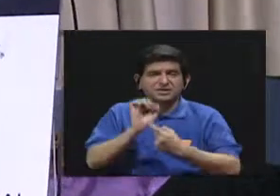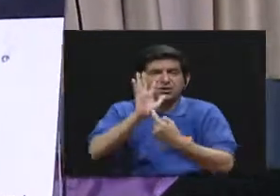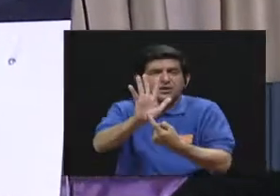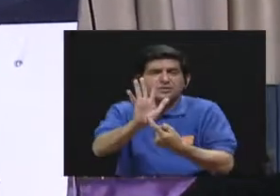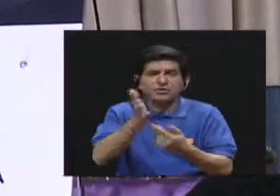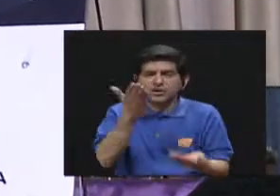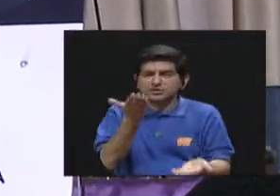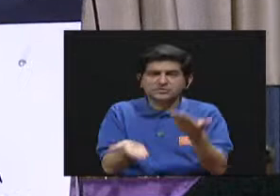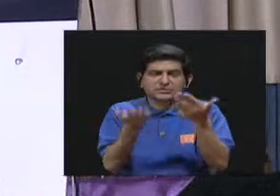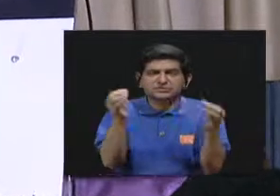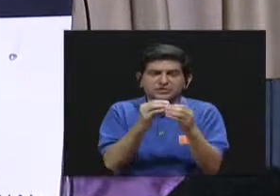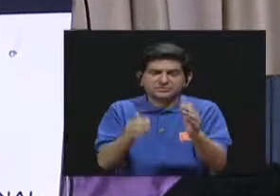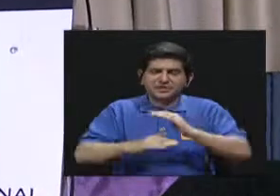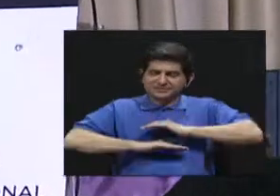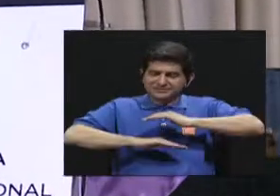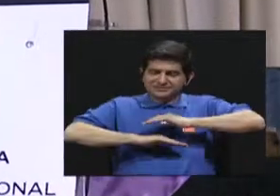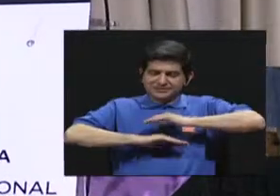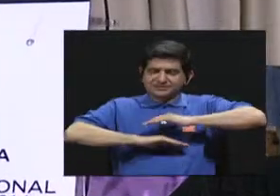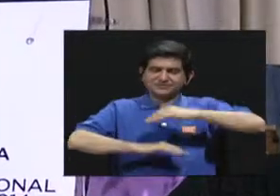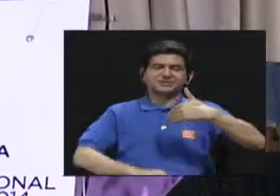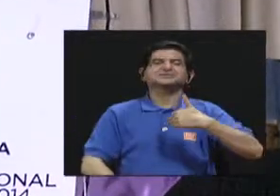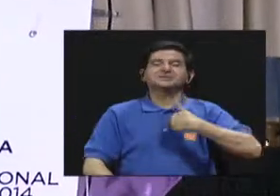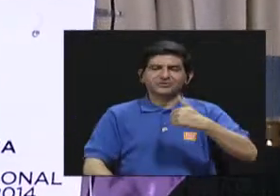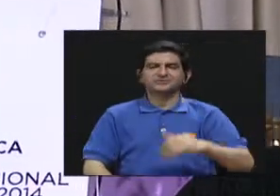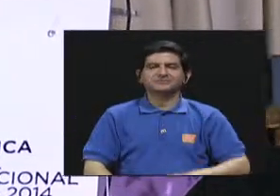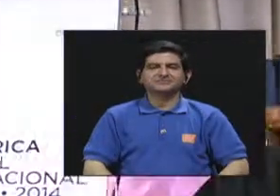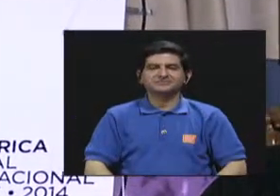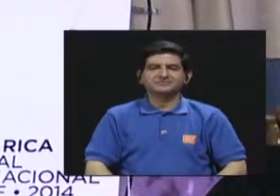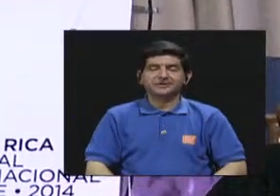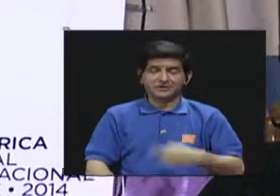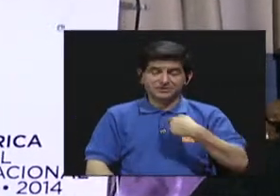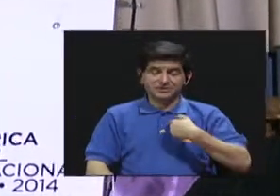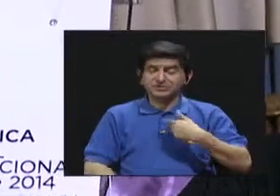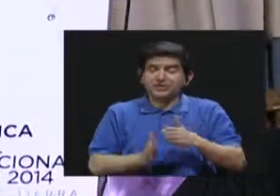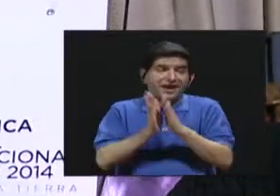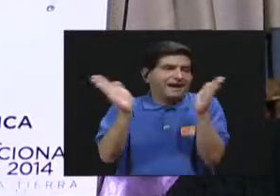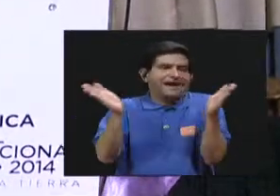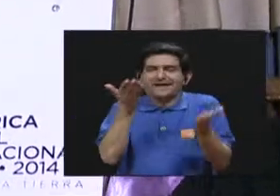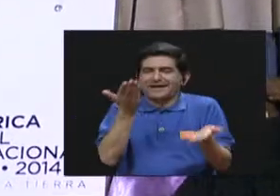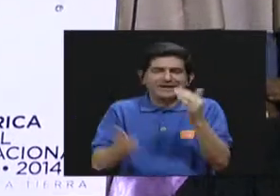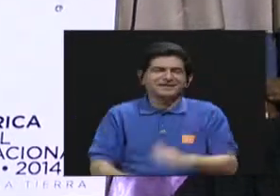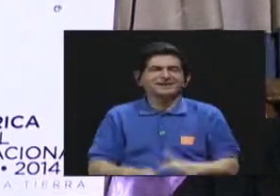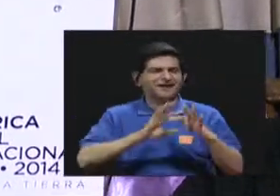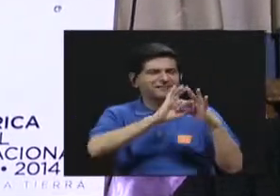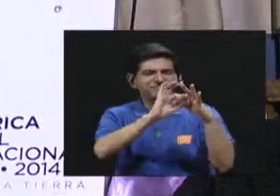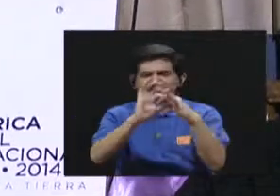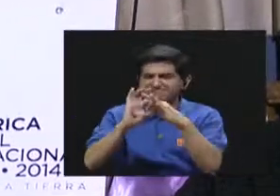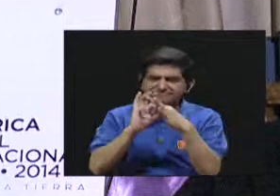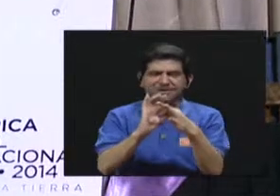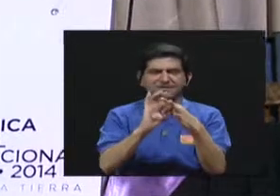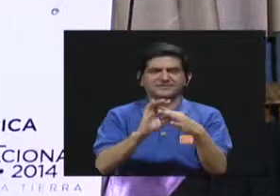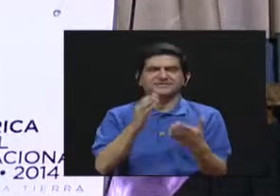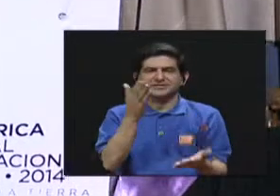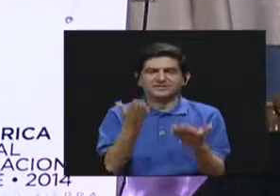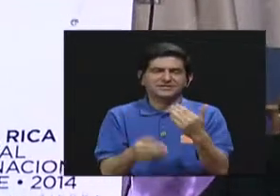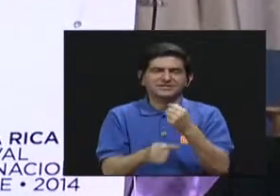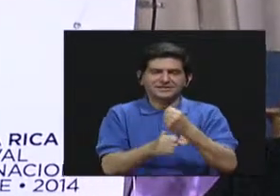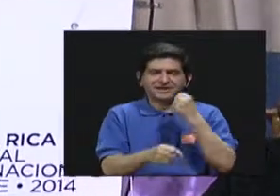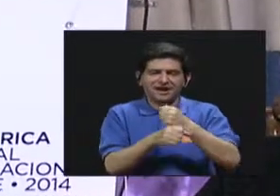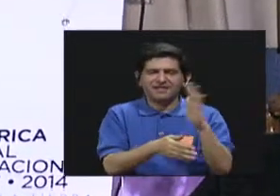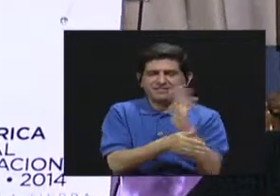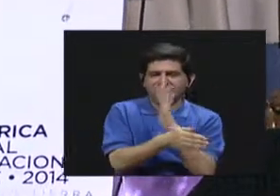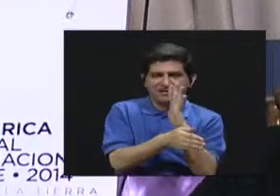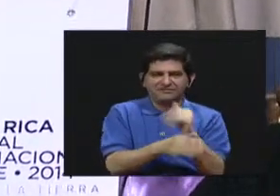momentos más satisfactorios como que he tenido en general, así como relacionados con hacer películas.